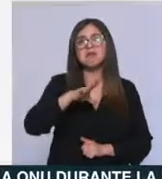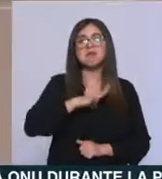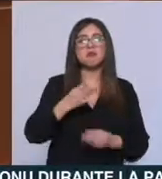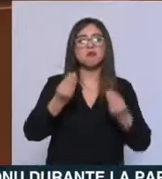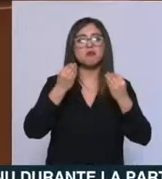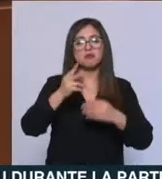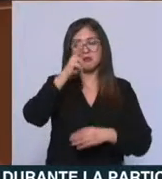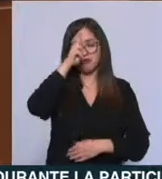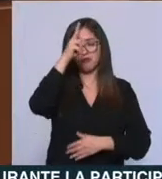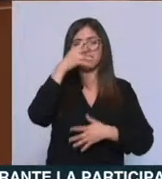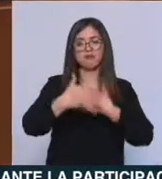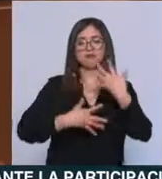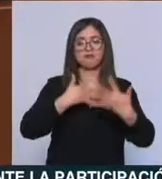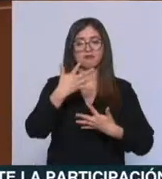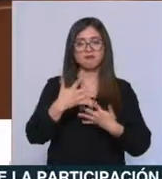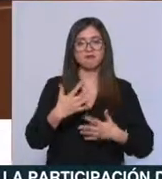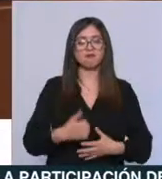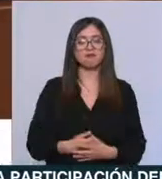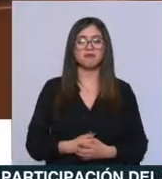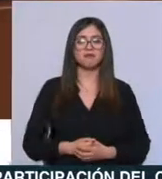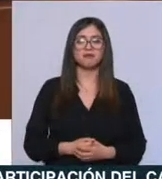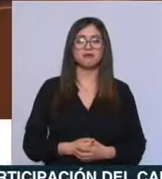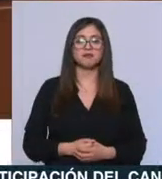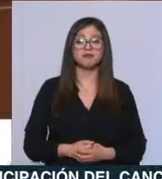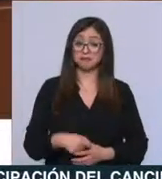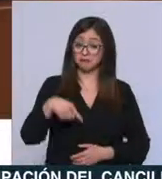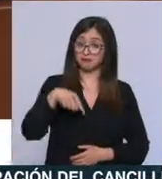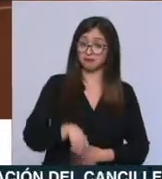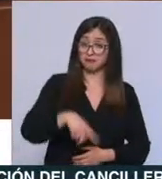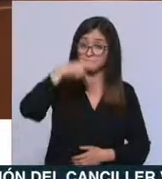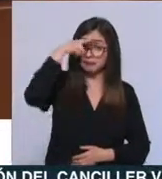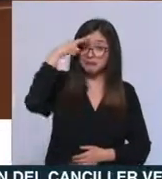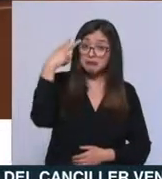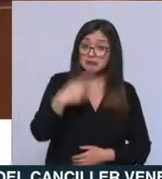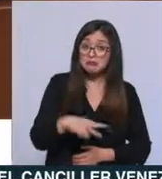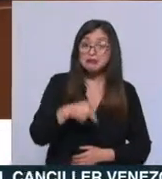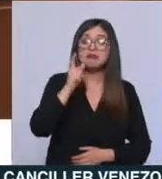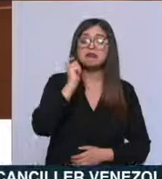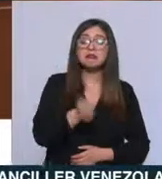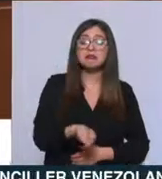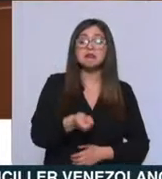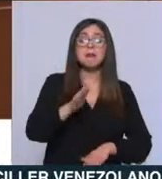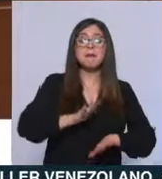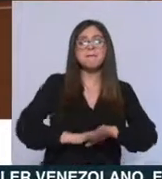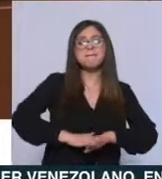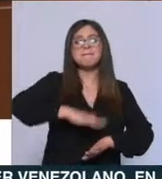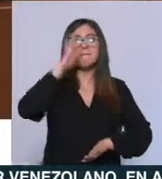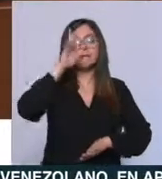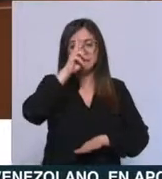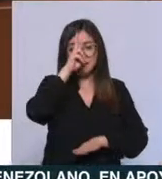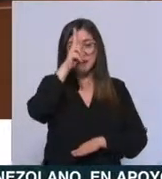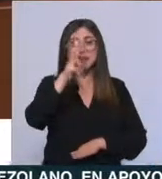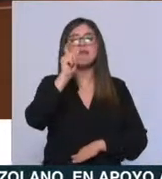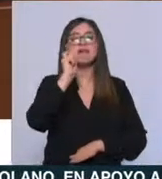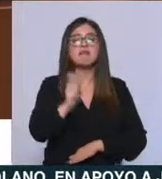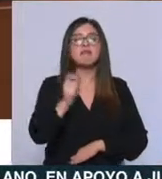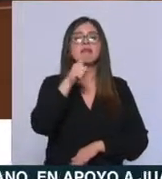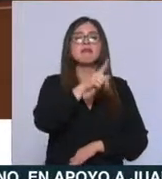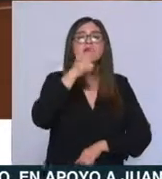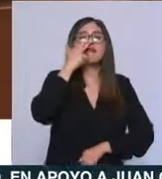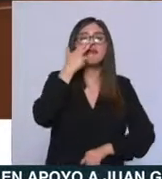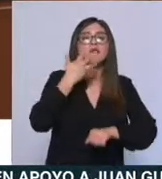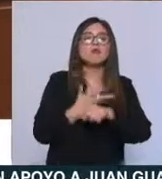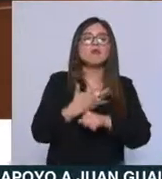violencia. Hablamos de una crisis mayor a una responsabilidad sexenal. Dicho